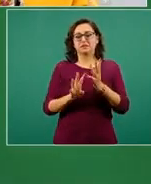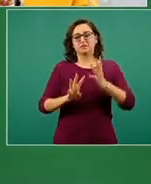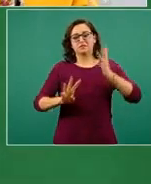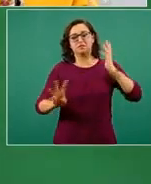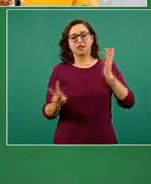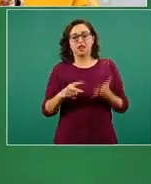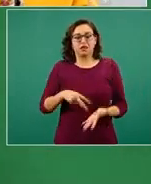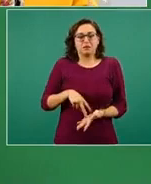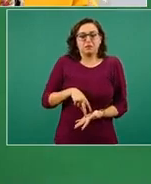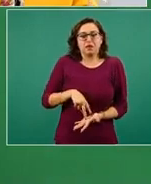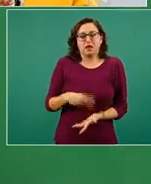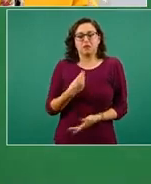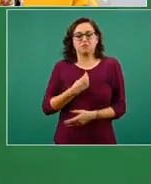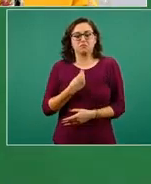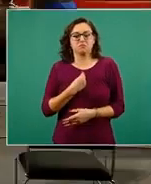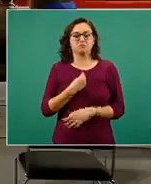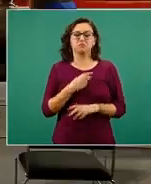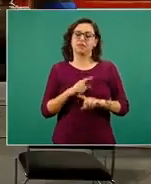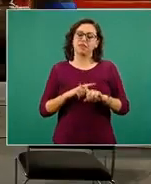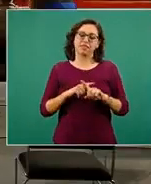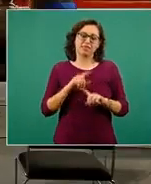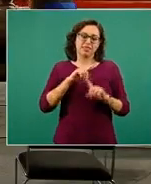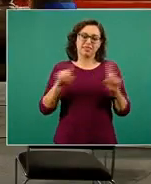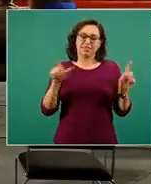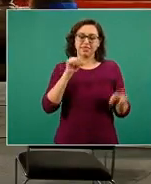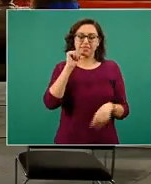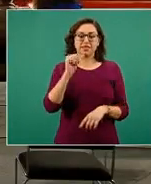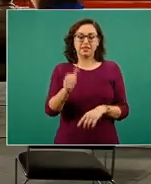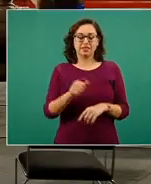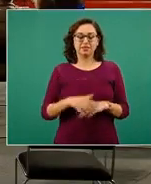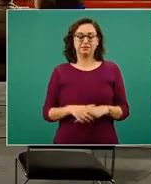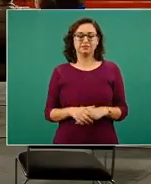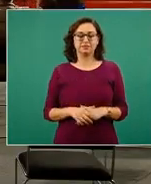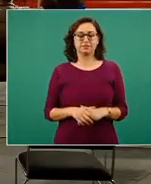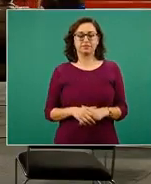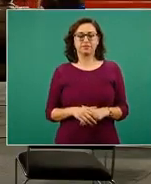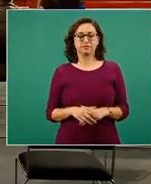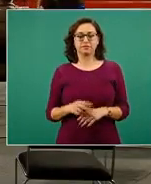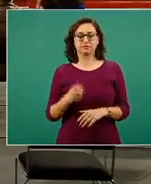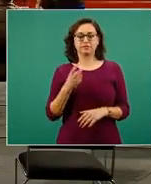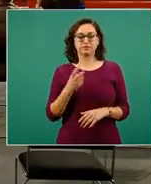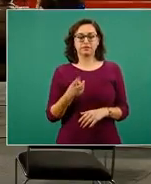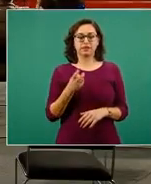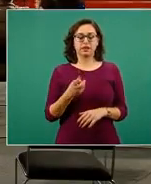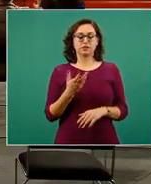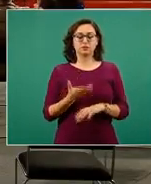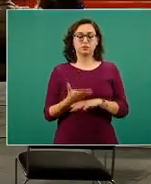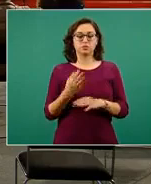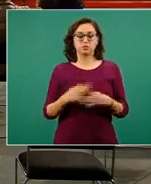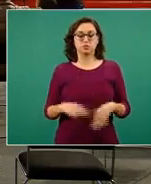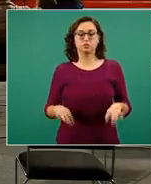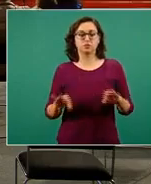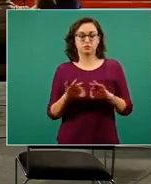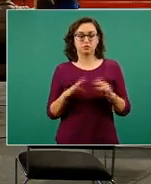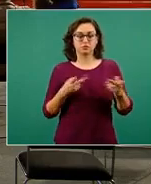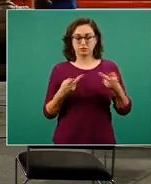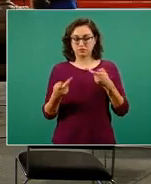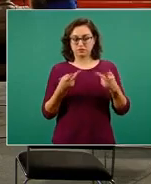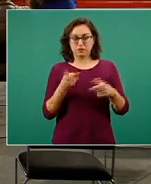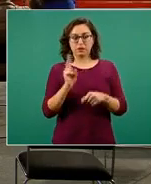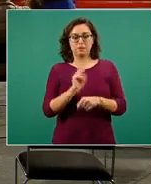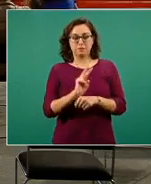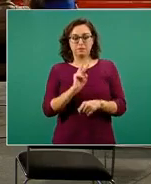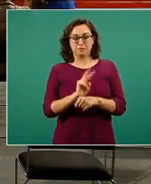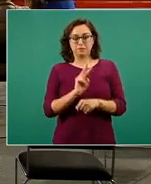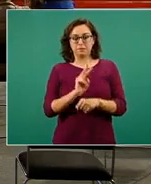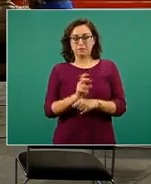a pie o filas de otro tipo. En el siguiente, esto fue muy importante, la estrategia y el seguimiento muy puntual